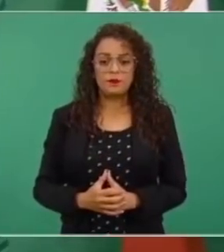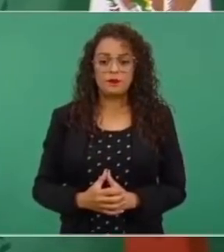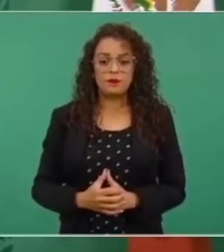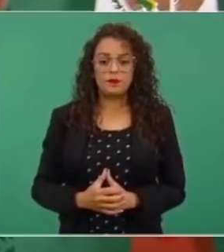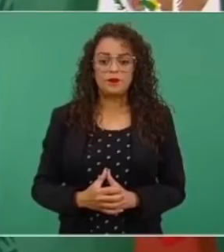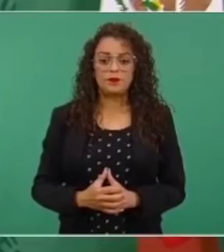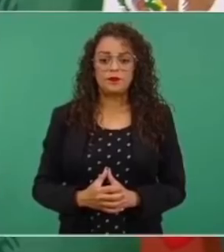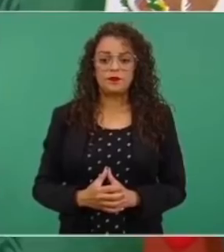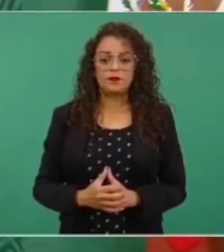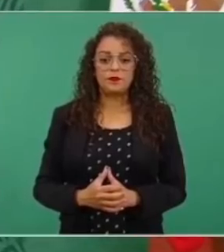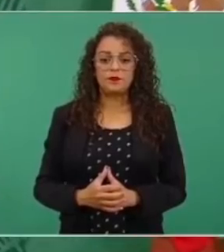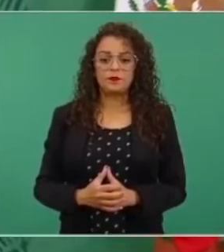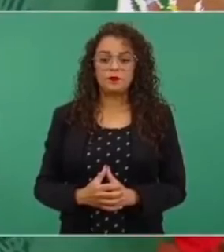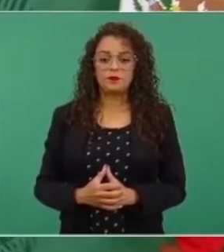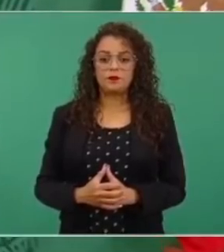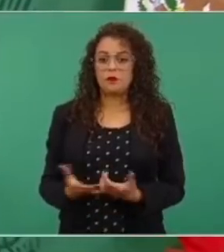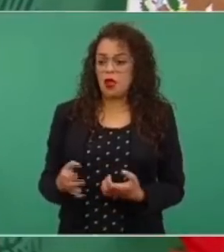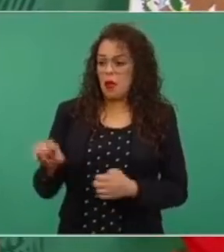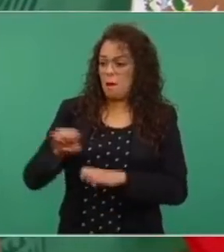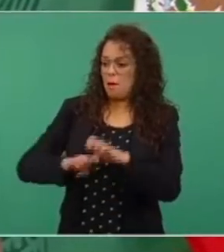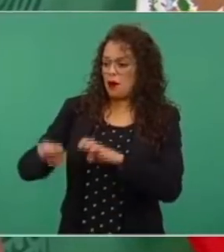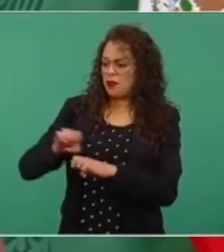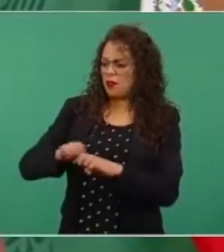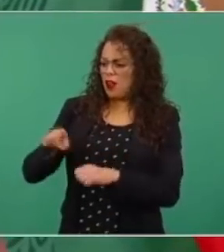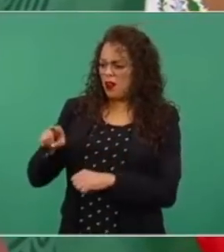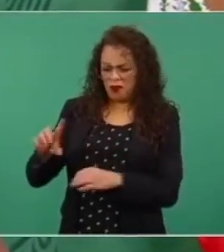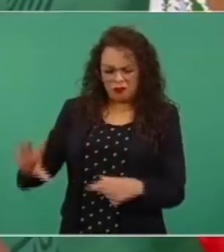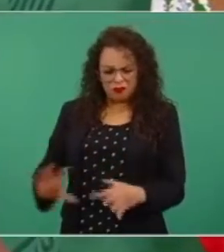¿Qué tienen que ver los empresarios?